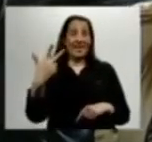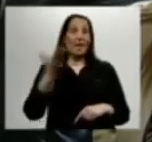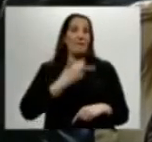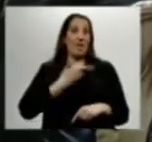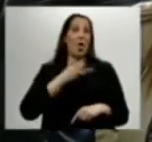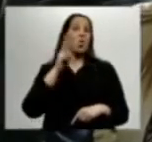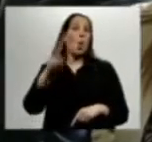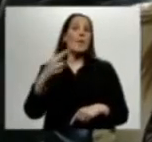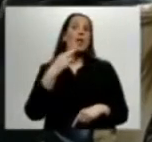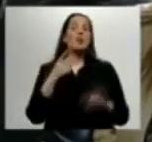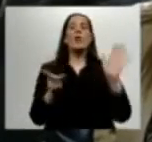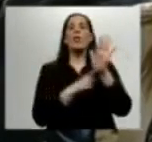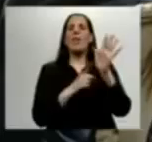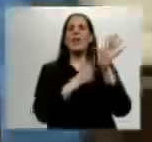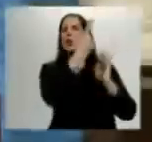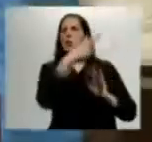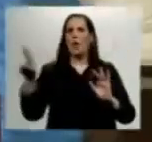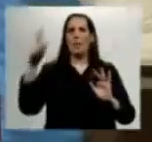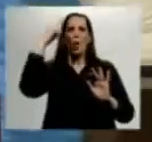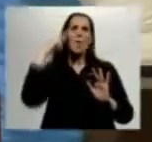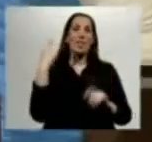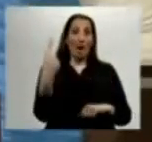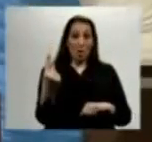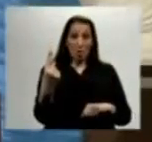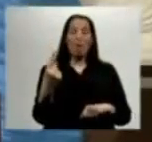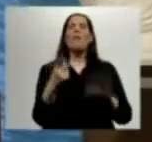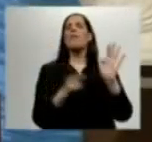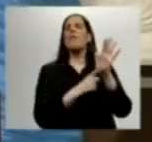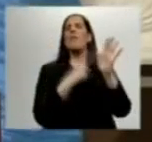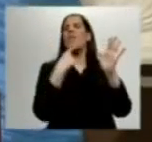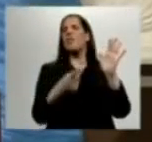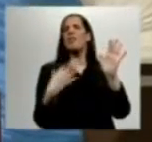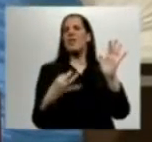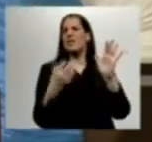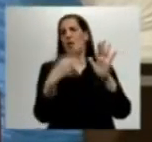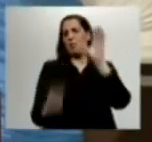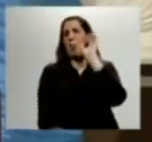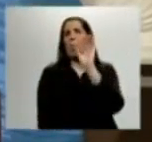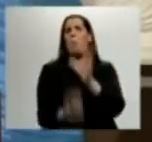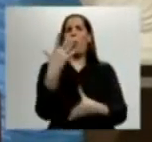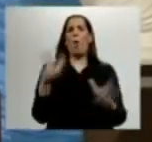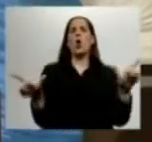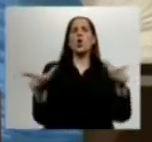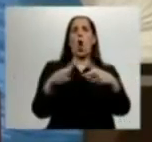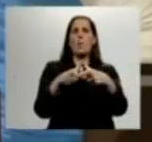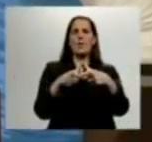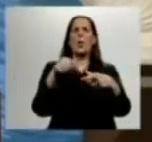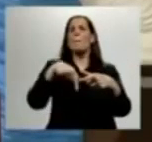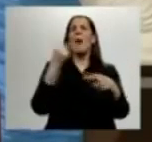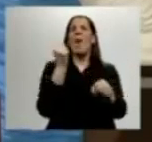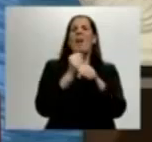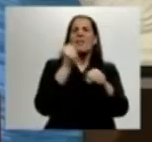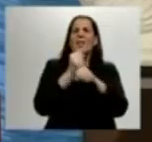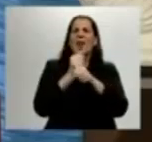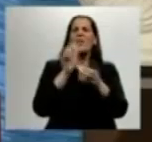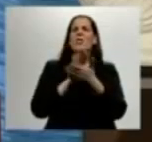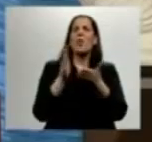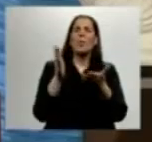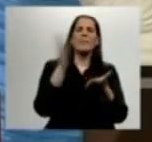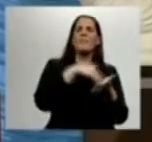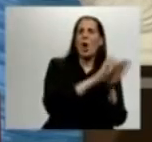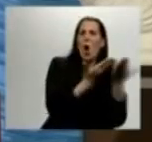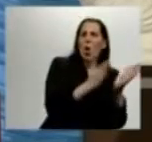191, precisamente se dispuso la creación de una comisión de reforma del Código de Reunificación